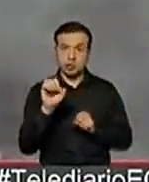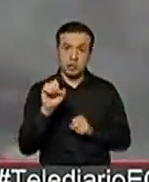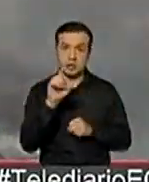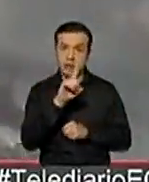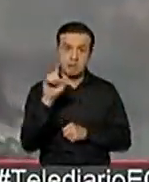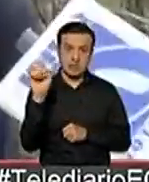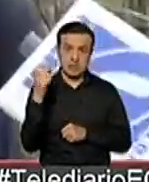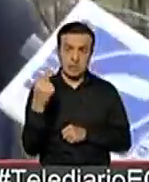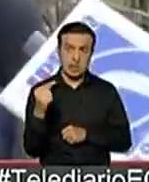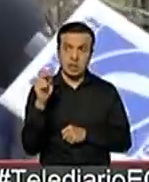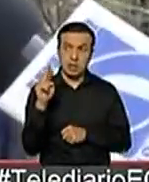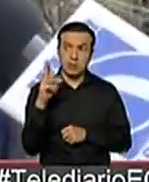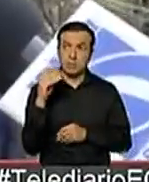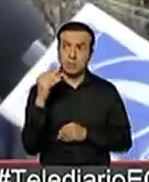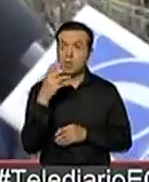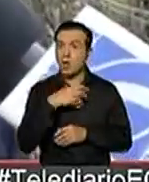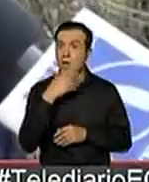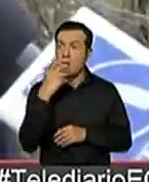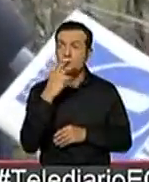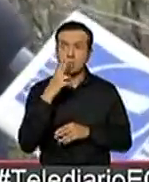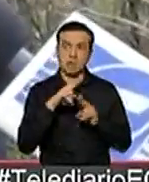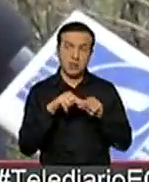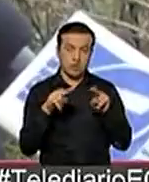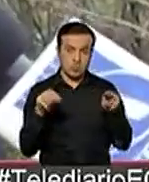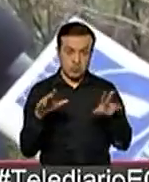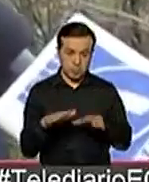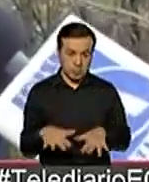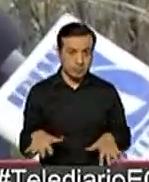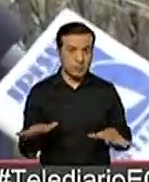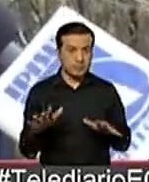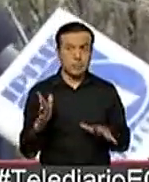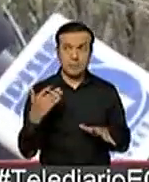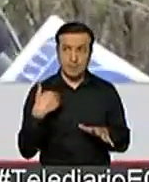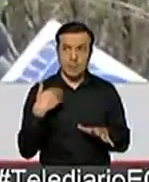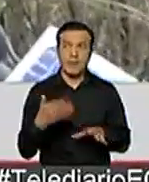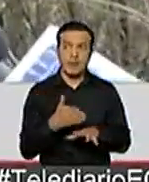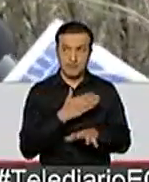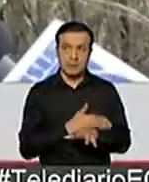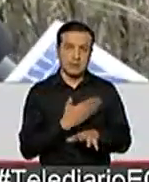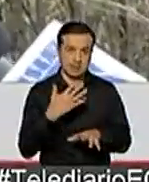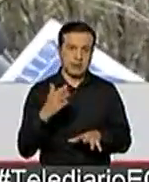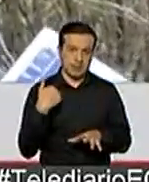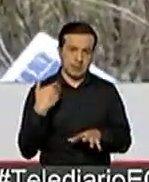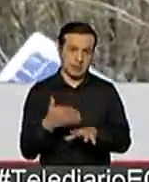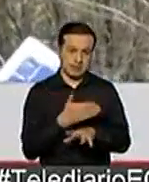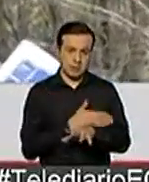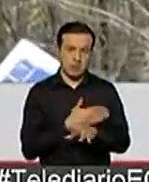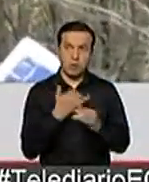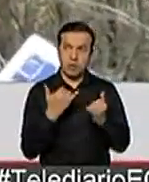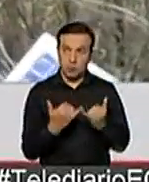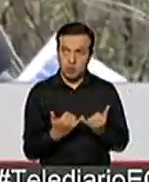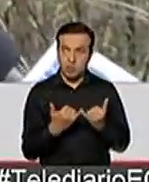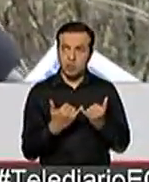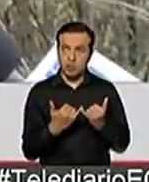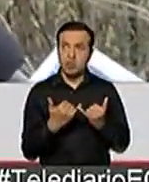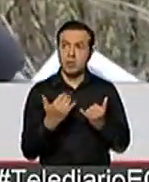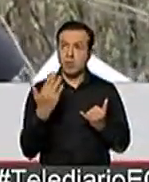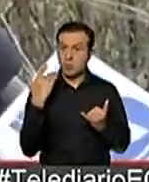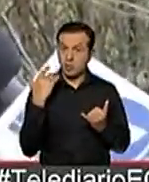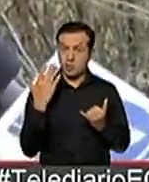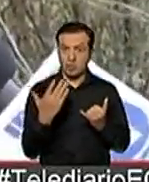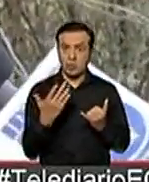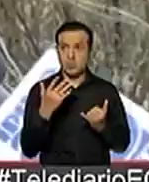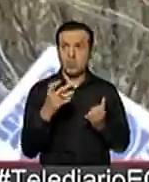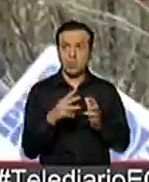grados centígrados. Son unas vertientes naturales que ya existían. Hoy por hoy sí ha existido